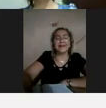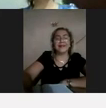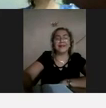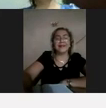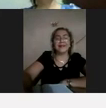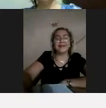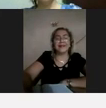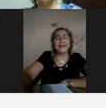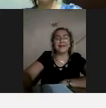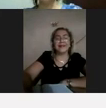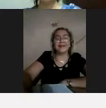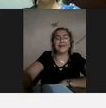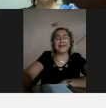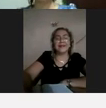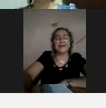como interactivo.